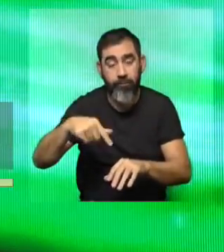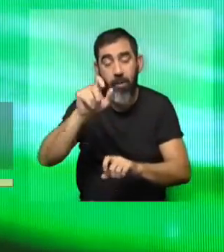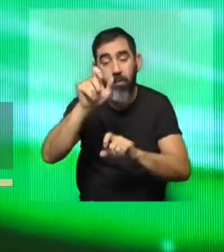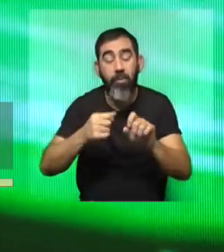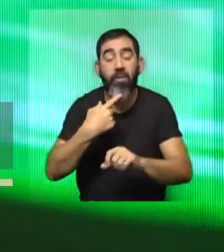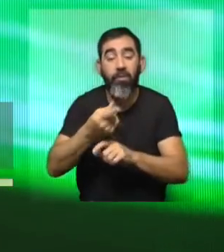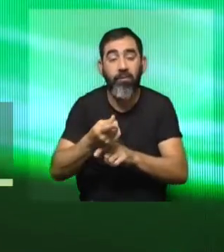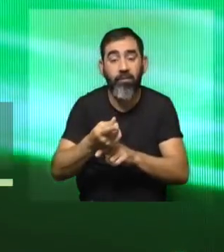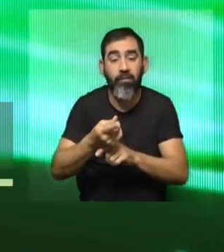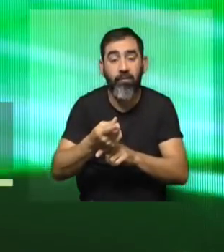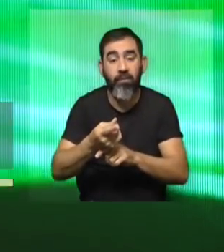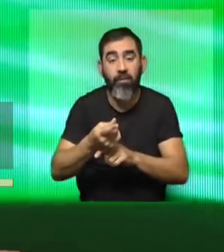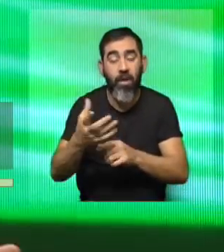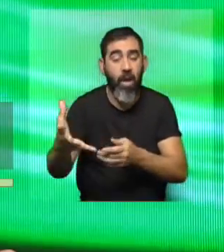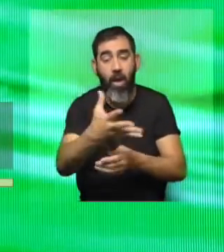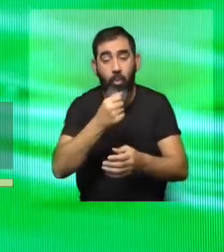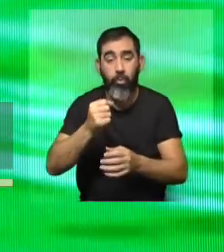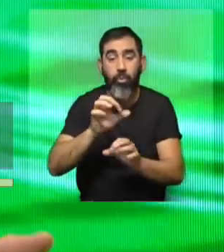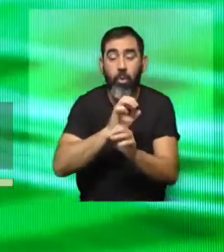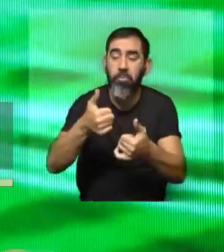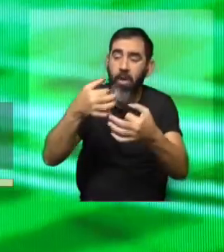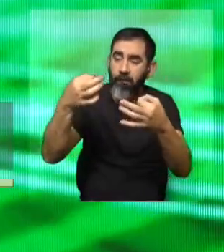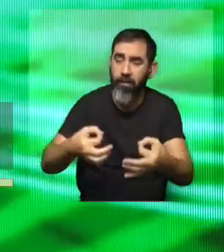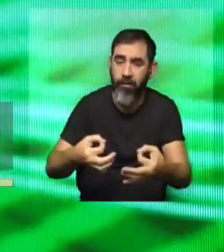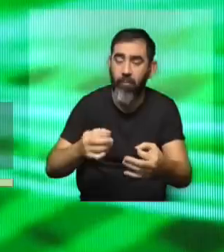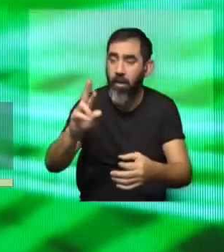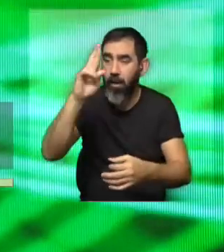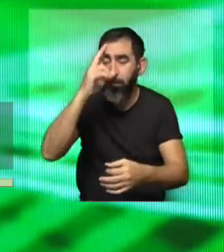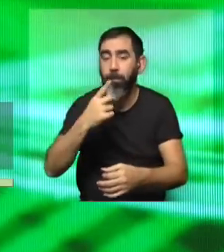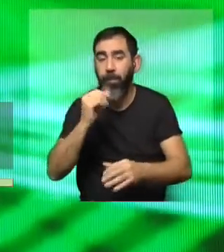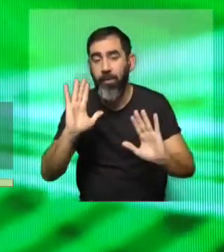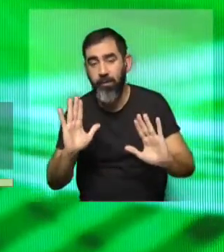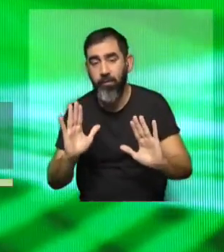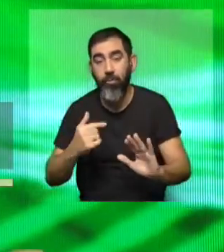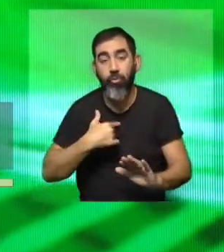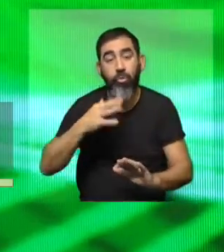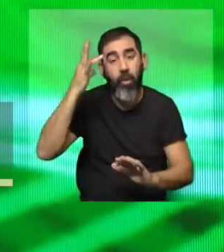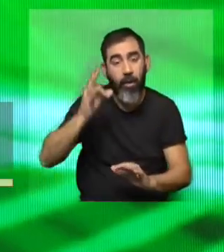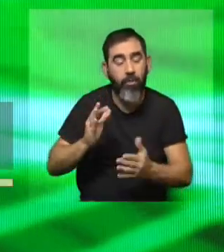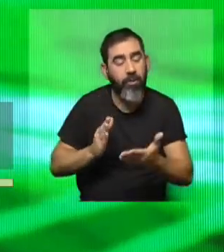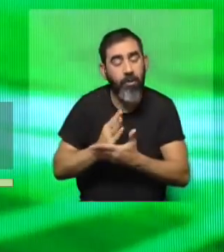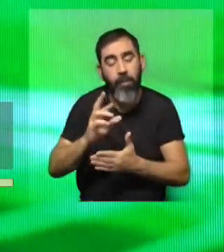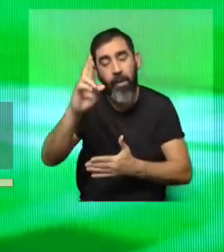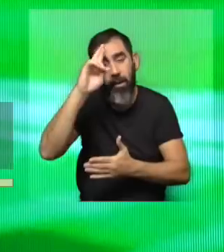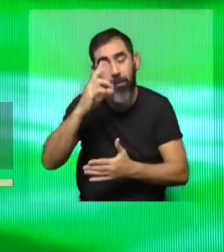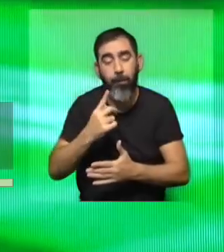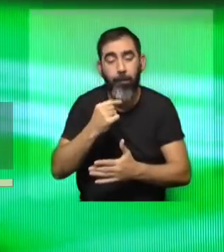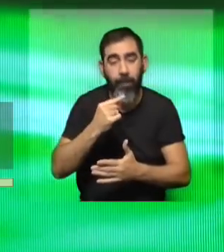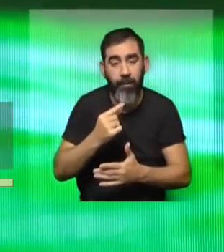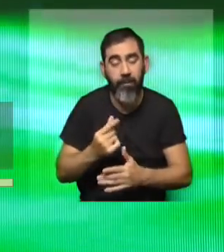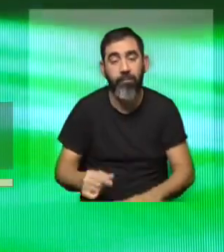gente que opina que que hubo un exceso y gente que opina que está bien porque se tiene que respetar la policía yo creo que sí que siempre se tiene que respetar a la policía